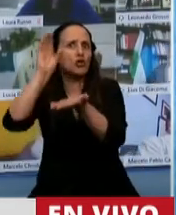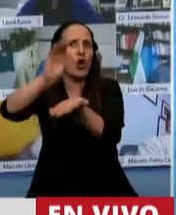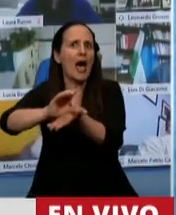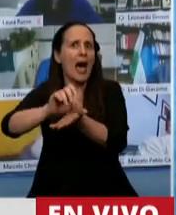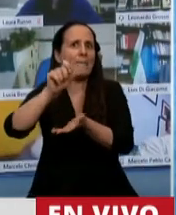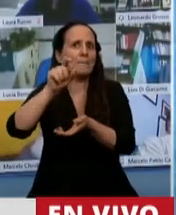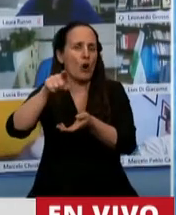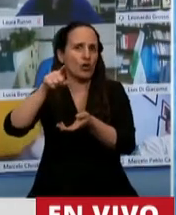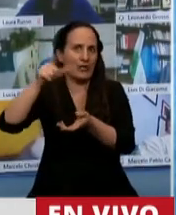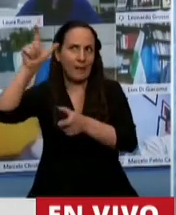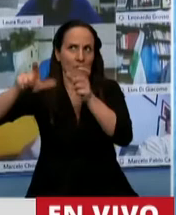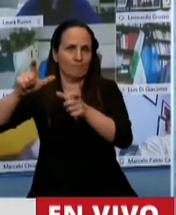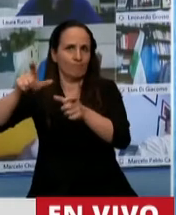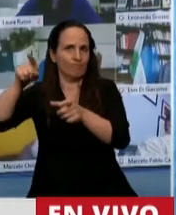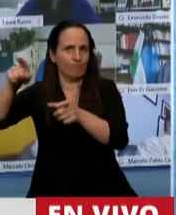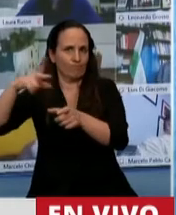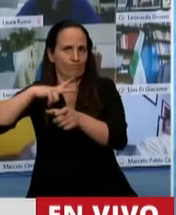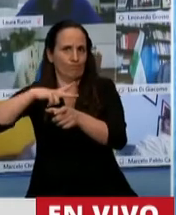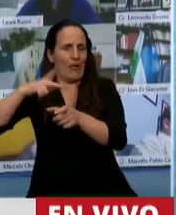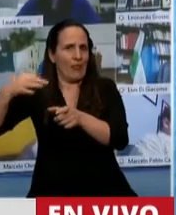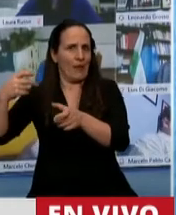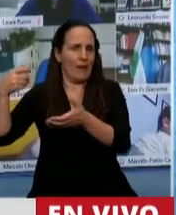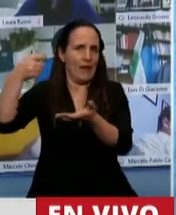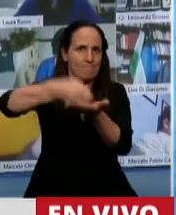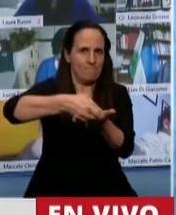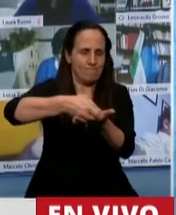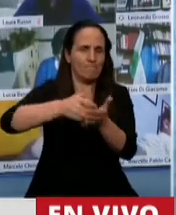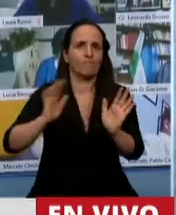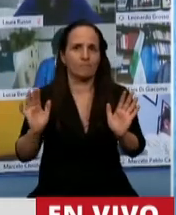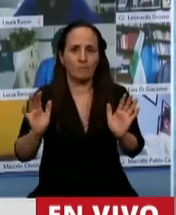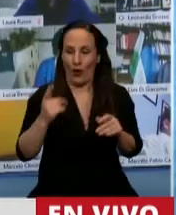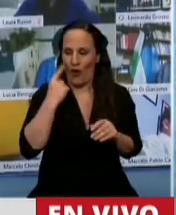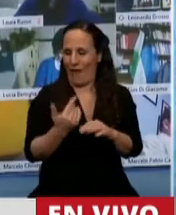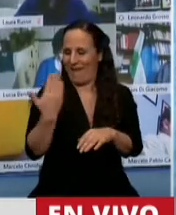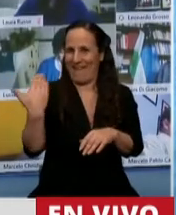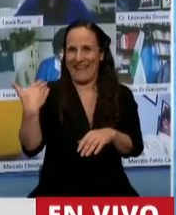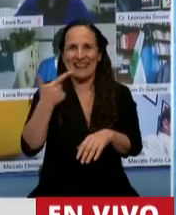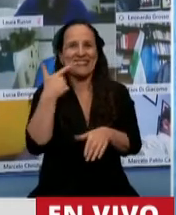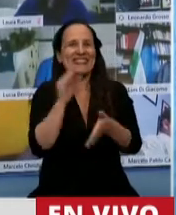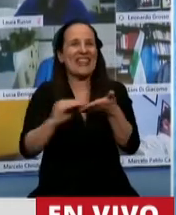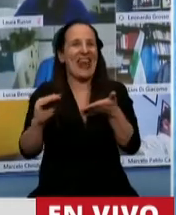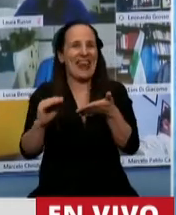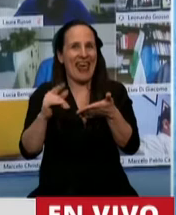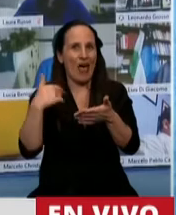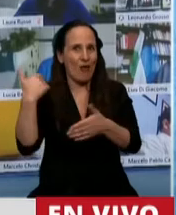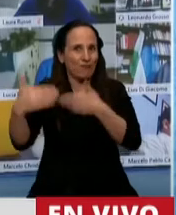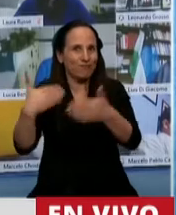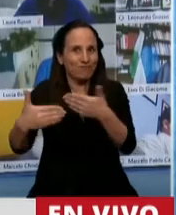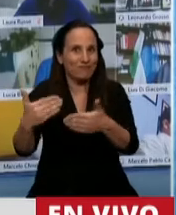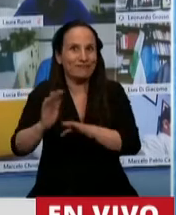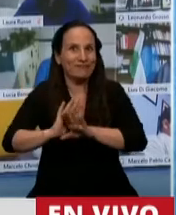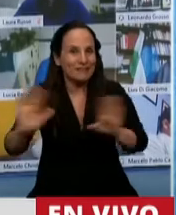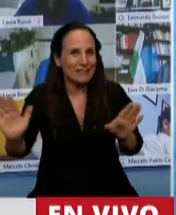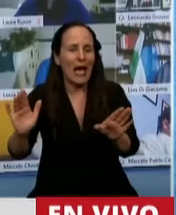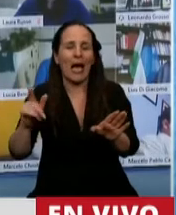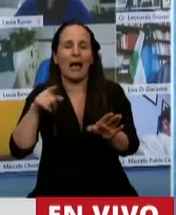grandes fortunas, o como algunos días atrás, cuando en el Senado ya avanzábamos para devolverle el prestigio